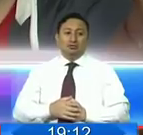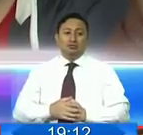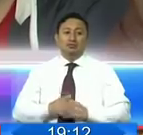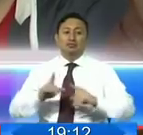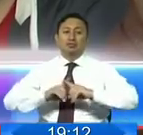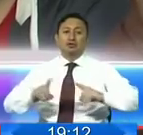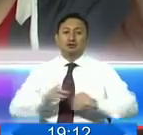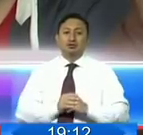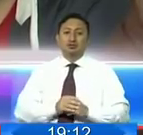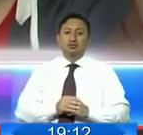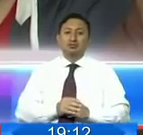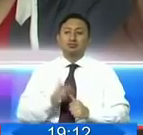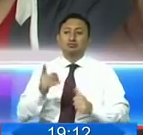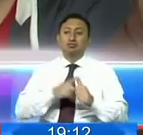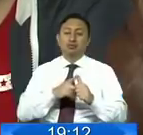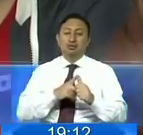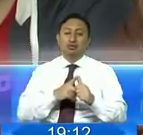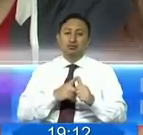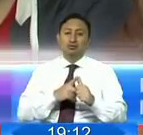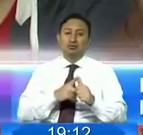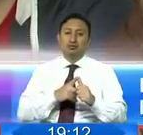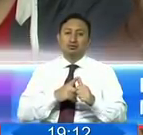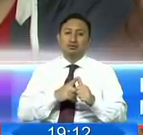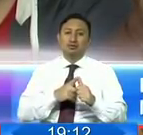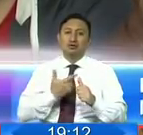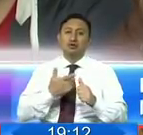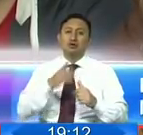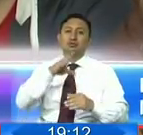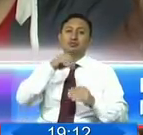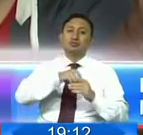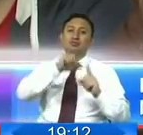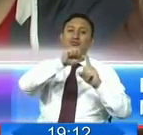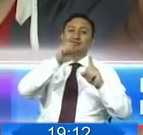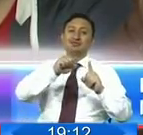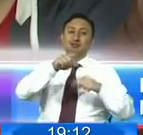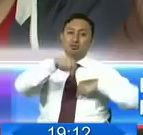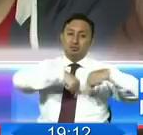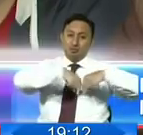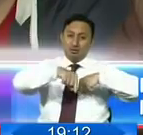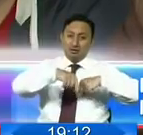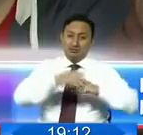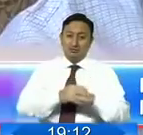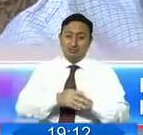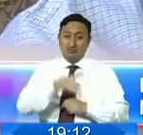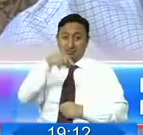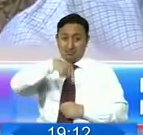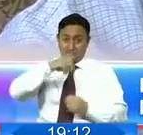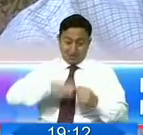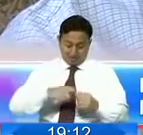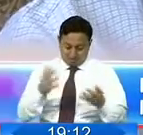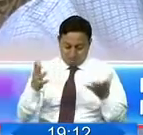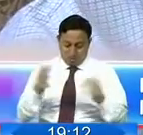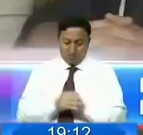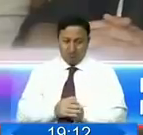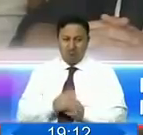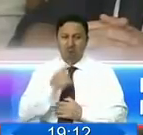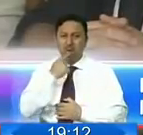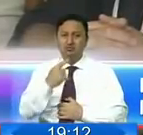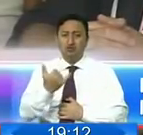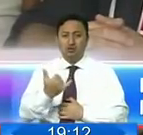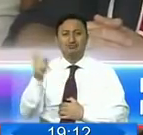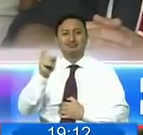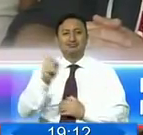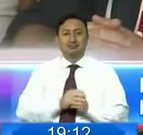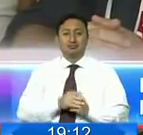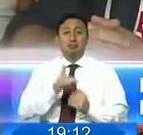ser inscritos al interior de un sistema integral de movilidad que la ciudad no lo tiene coinciden en afirmar que es necesario que este